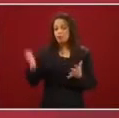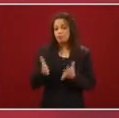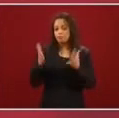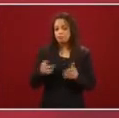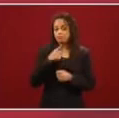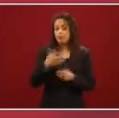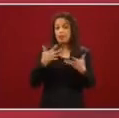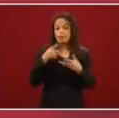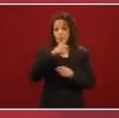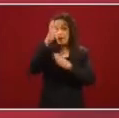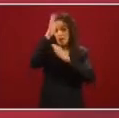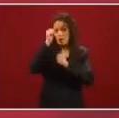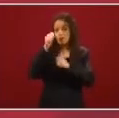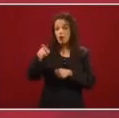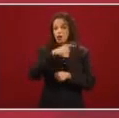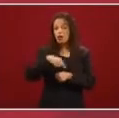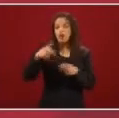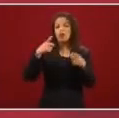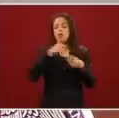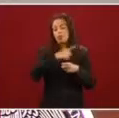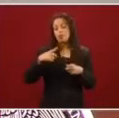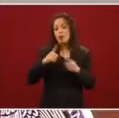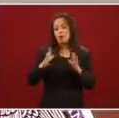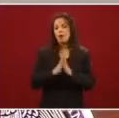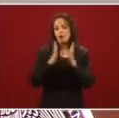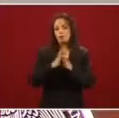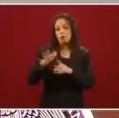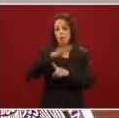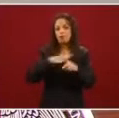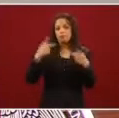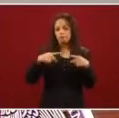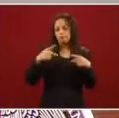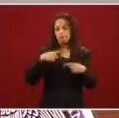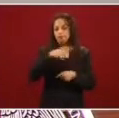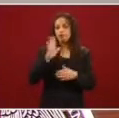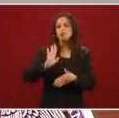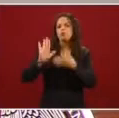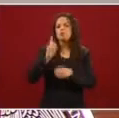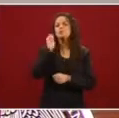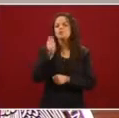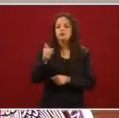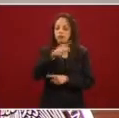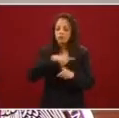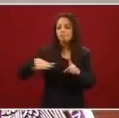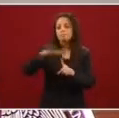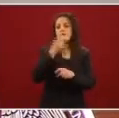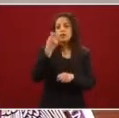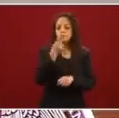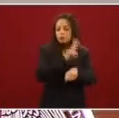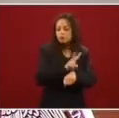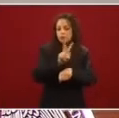acuerdos, la sociedad debe participar. El principal compromiso debe ser con la sociedad y vigilar este cumplimiento. Hemos